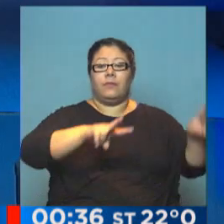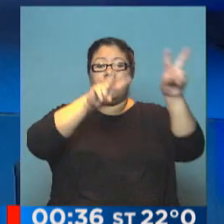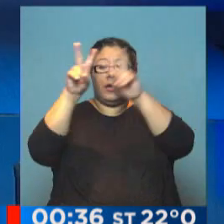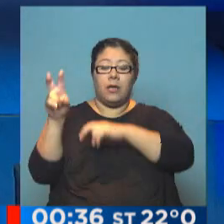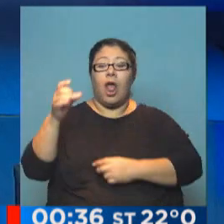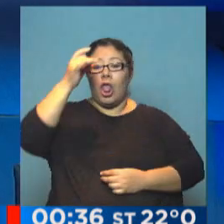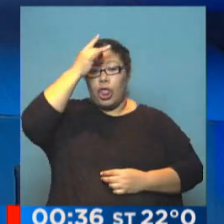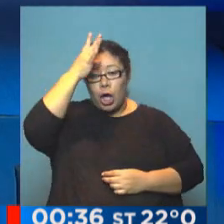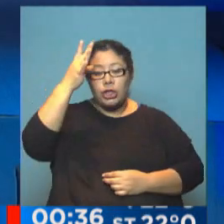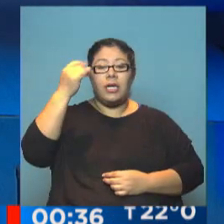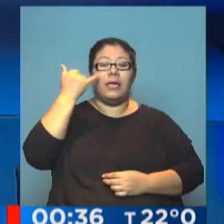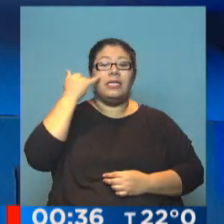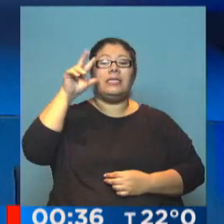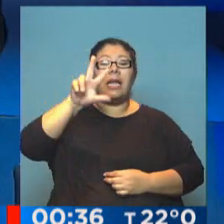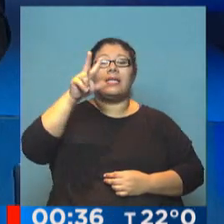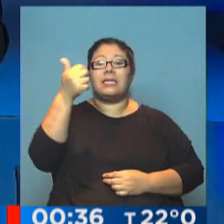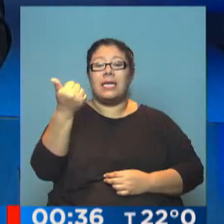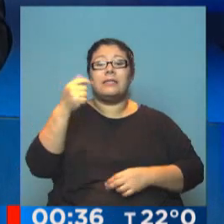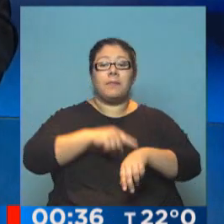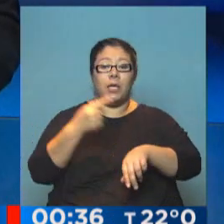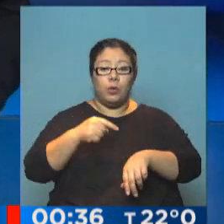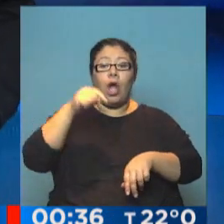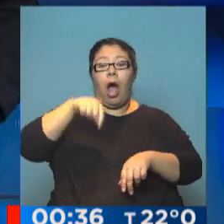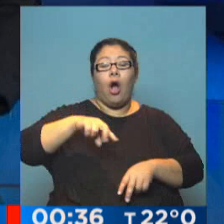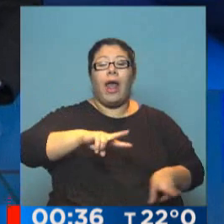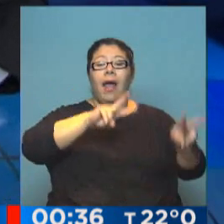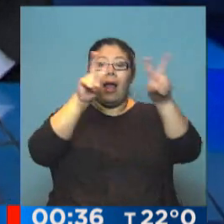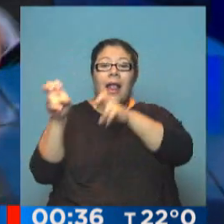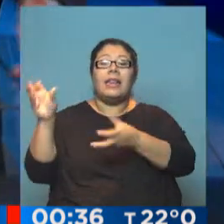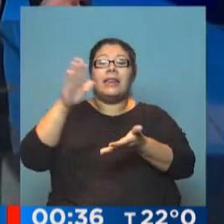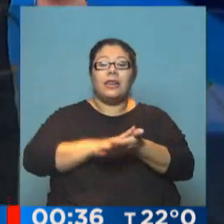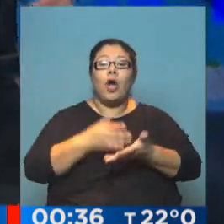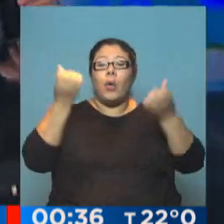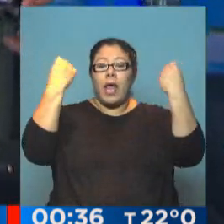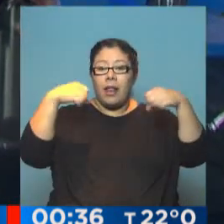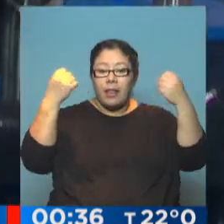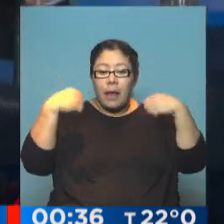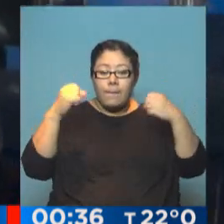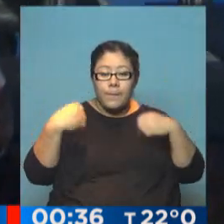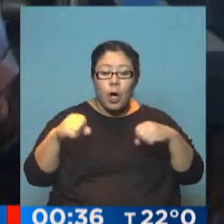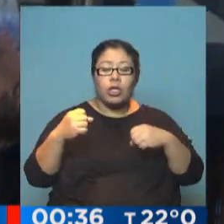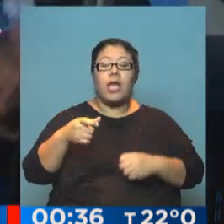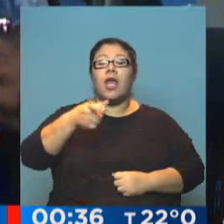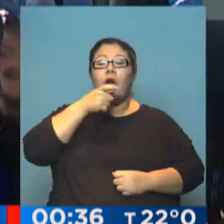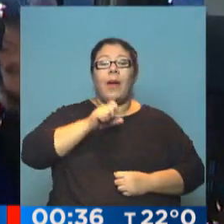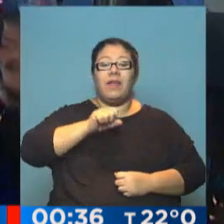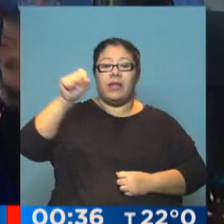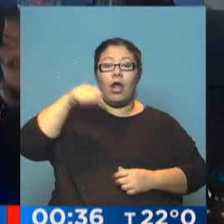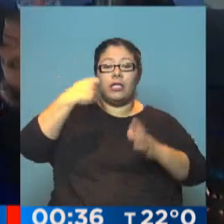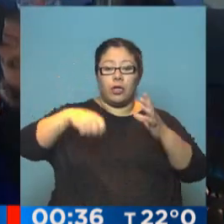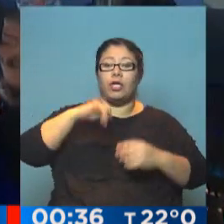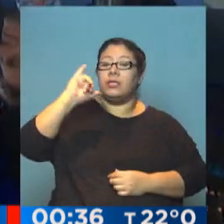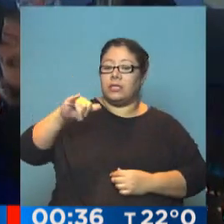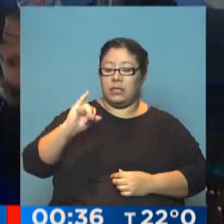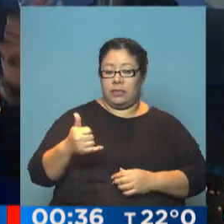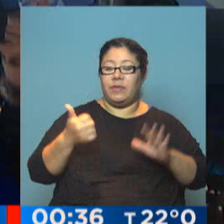...36 minutos pasan de este nuevo día y es tiempo de hablar del sorteo de la Copa Libertadores. La información, claro, como siempre, de la mano de Gaby Previtera. 6 equipos son